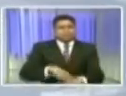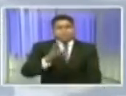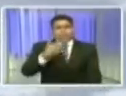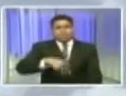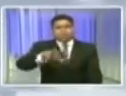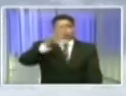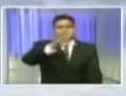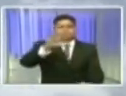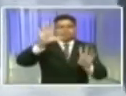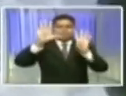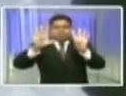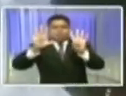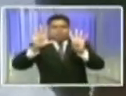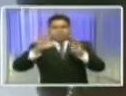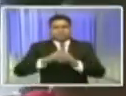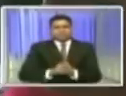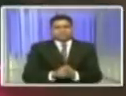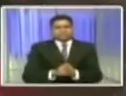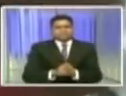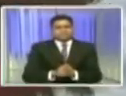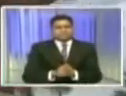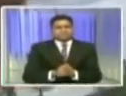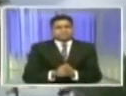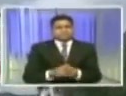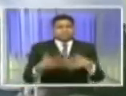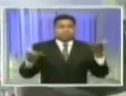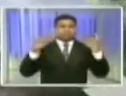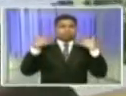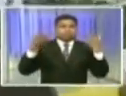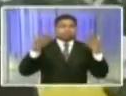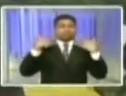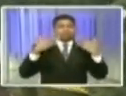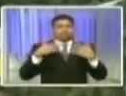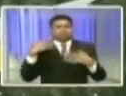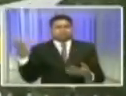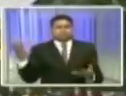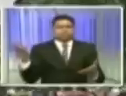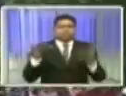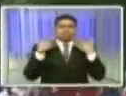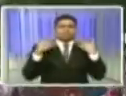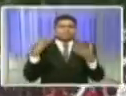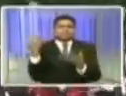39 grados centígrados. Porque acaba de pegar un vientecito suave.